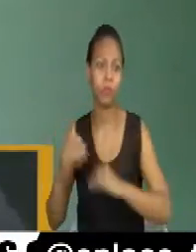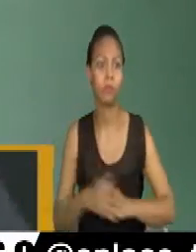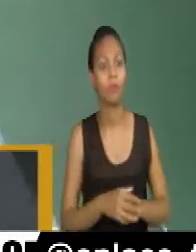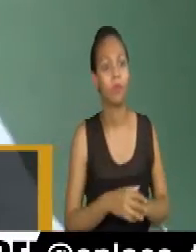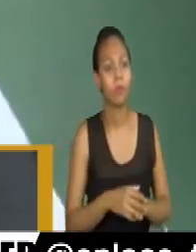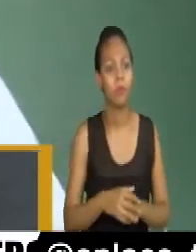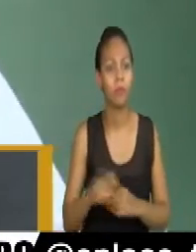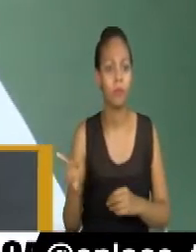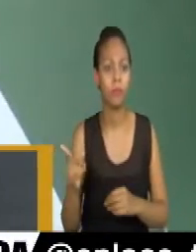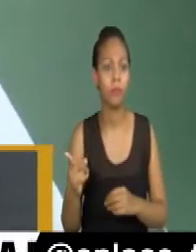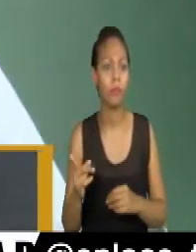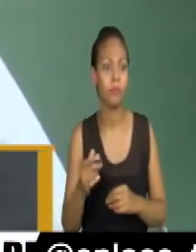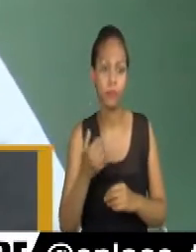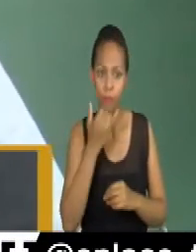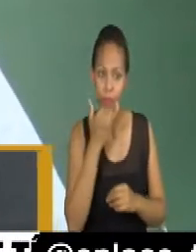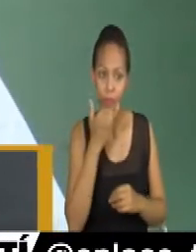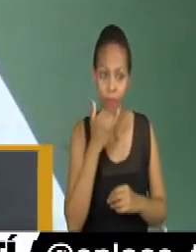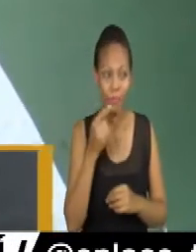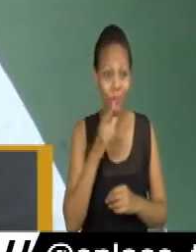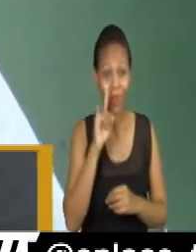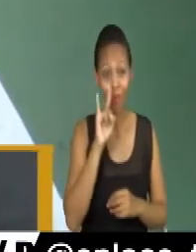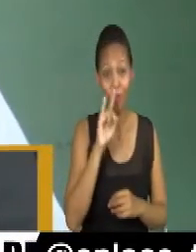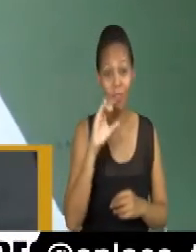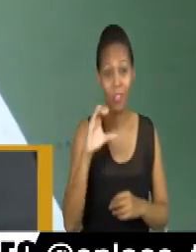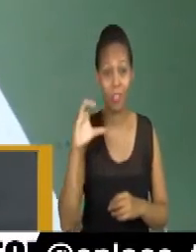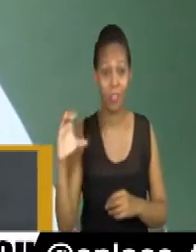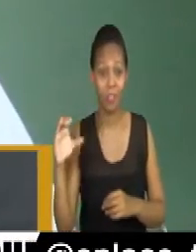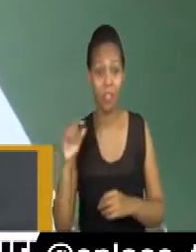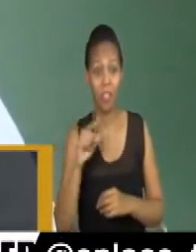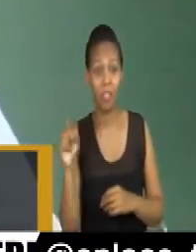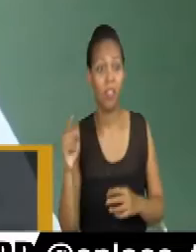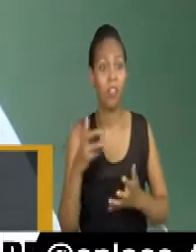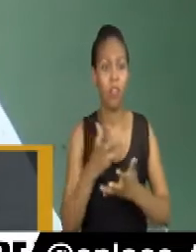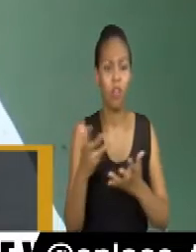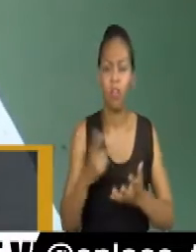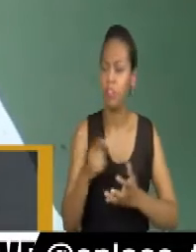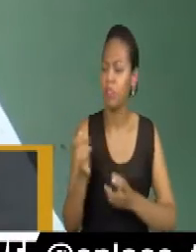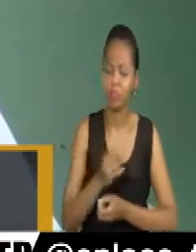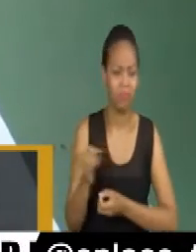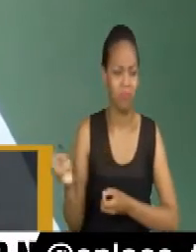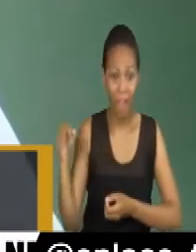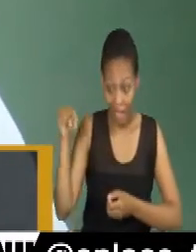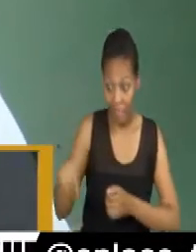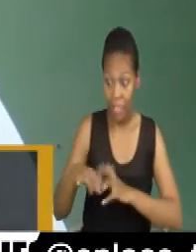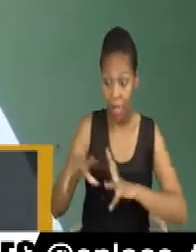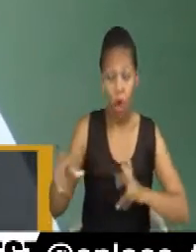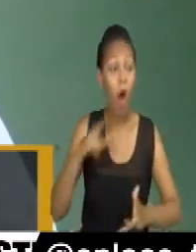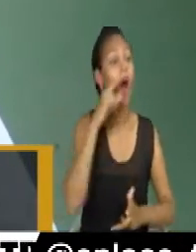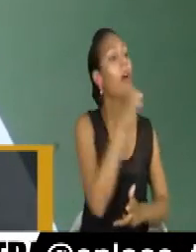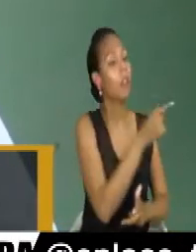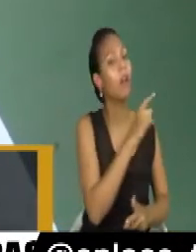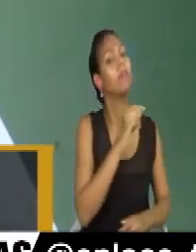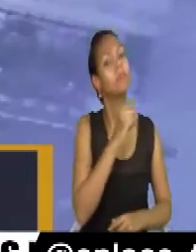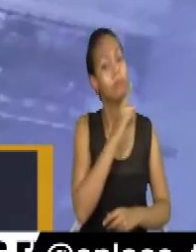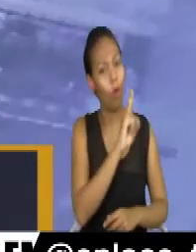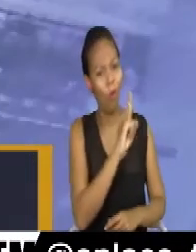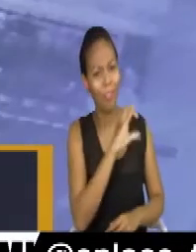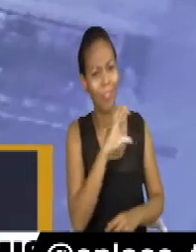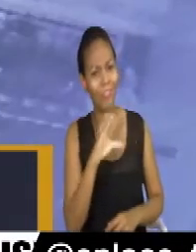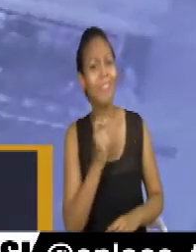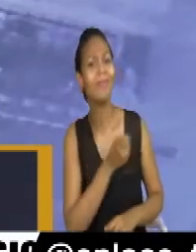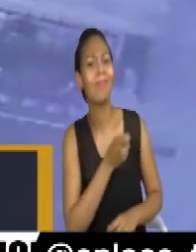a las mal llamadas ollas que quedan detrás de la UCC y ahí han encontrado cosas de que se han sacado de acá. Y hoy en los indicios, en las pesquisas, estaban hablando algo